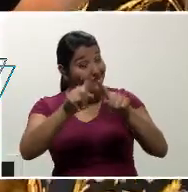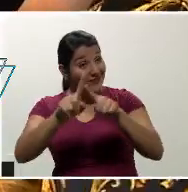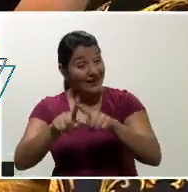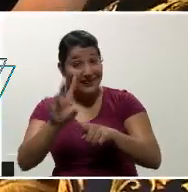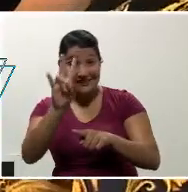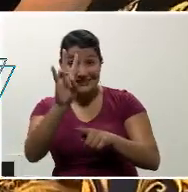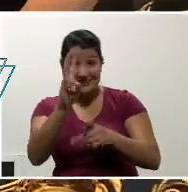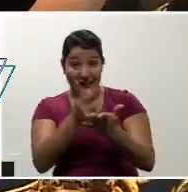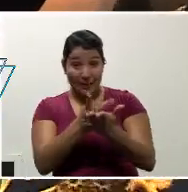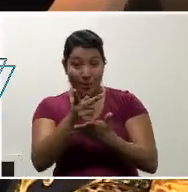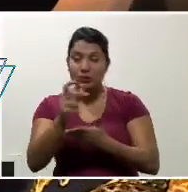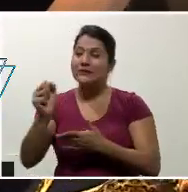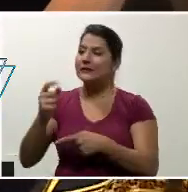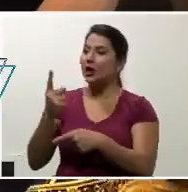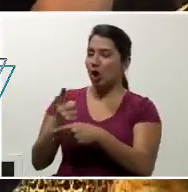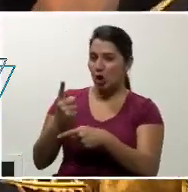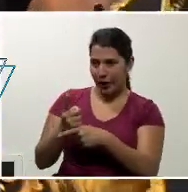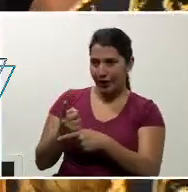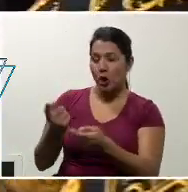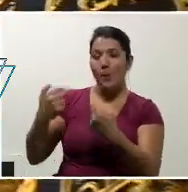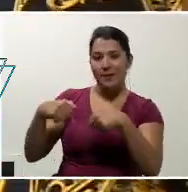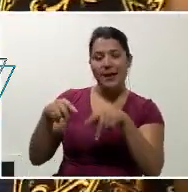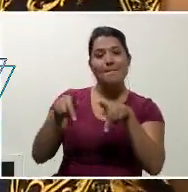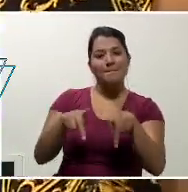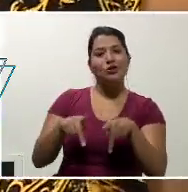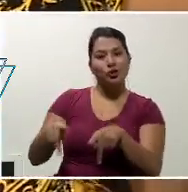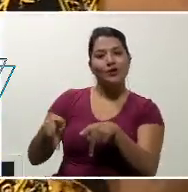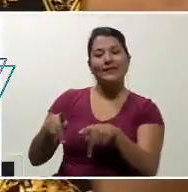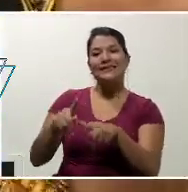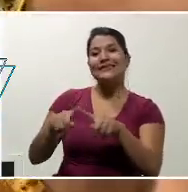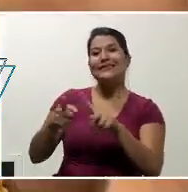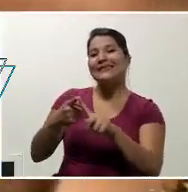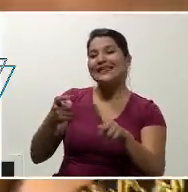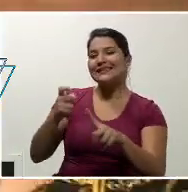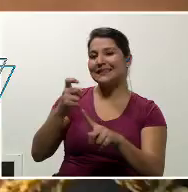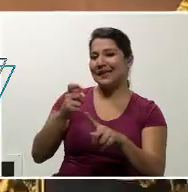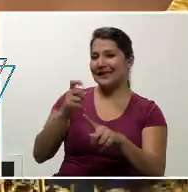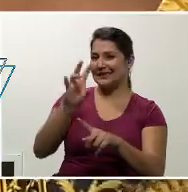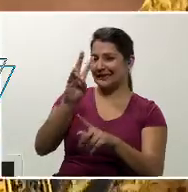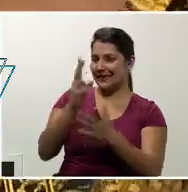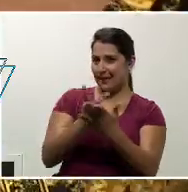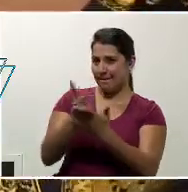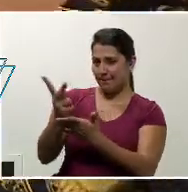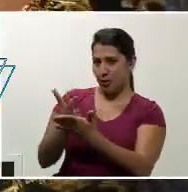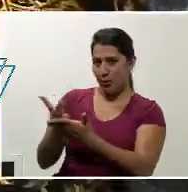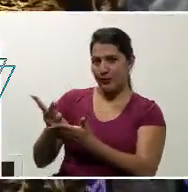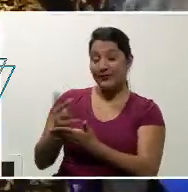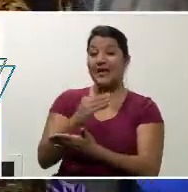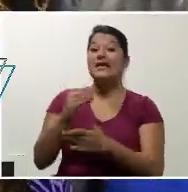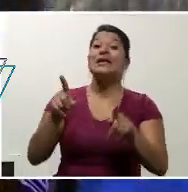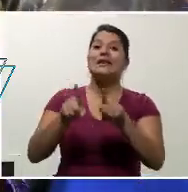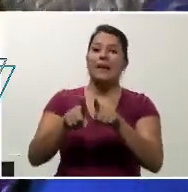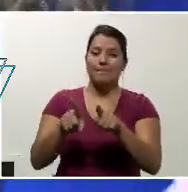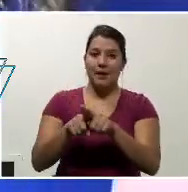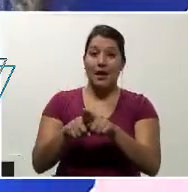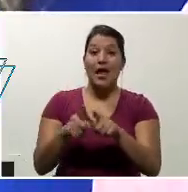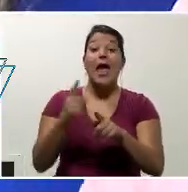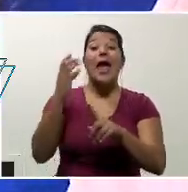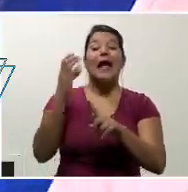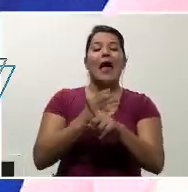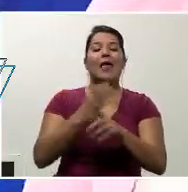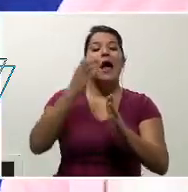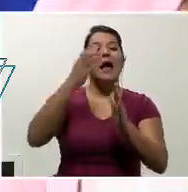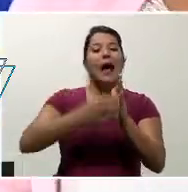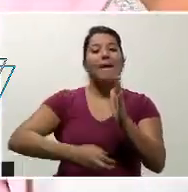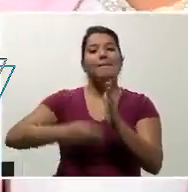los participantes son de las 7 provincias. También hay un capítulo por cada gastronomía de cada provincia también, donde